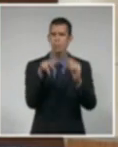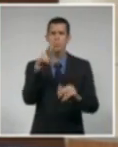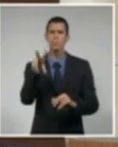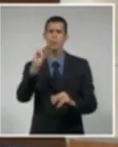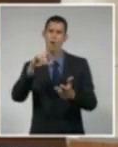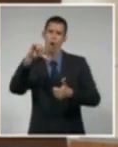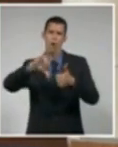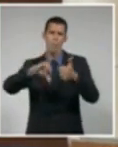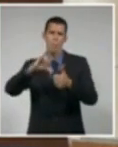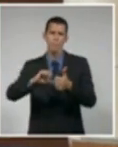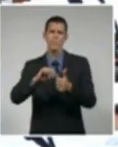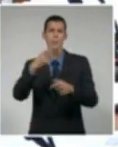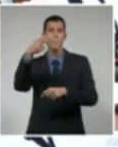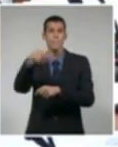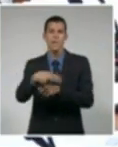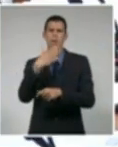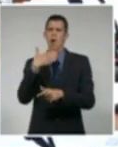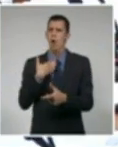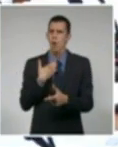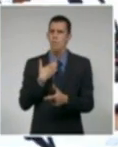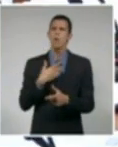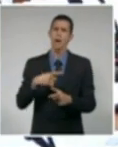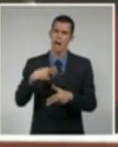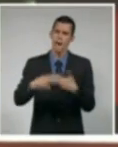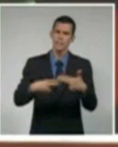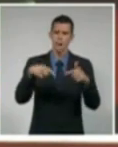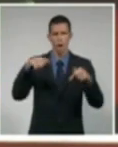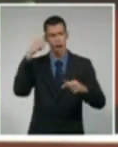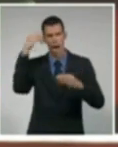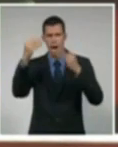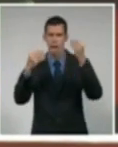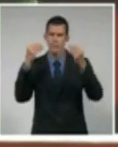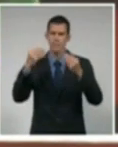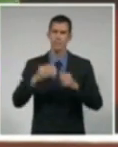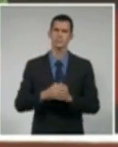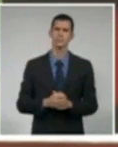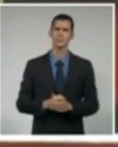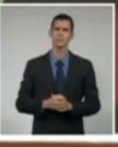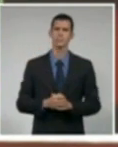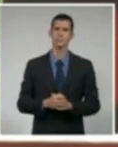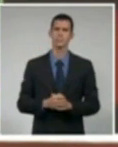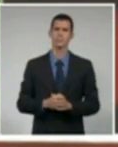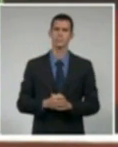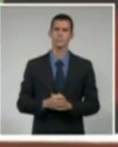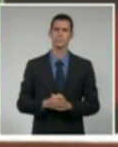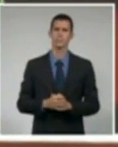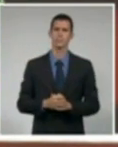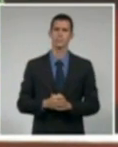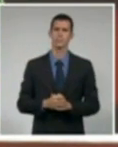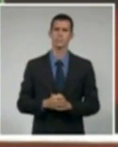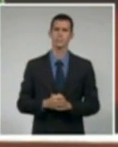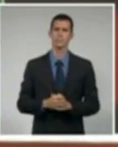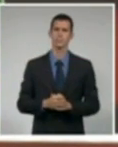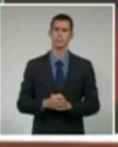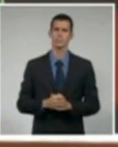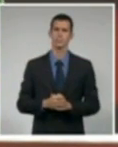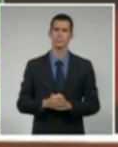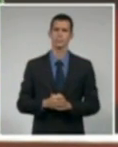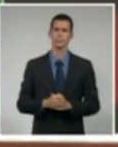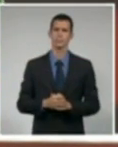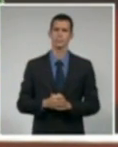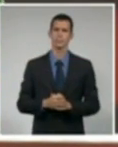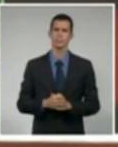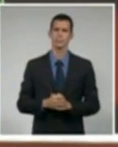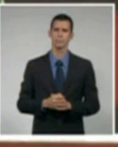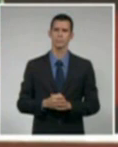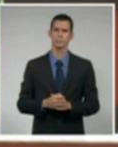del SARS-CoV-2 en los 15 municipios del territorio. Y en el caso de la implementación de las medidas de reforzamiento